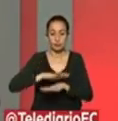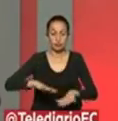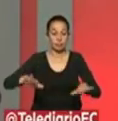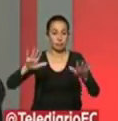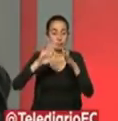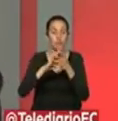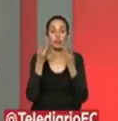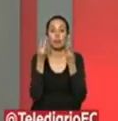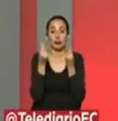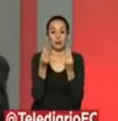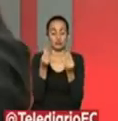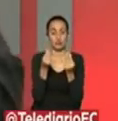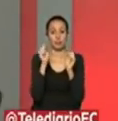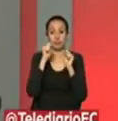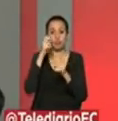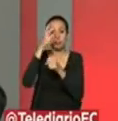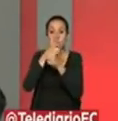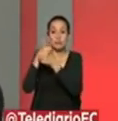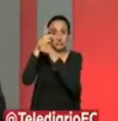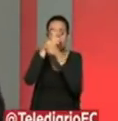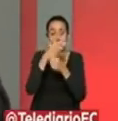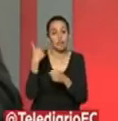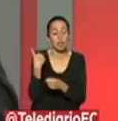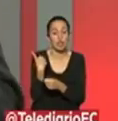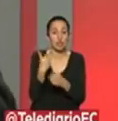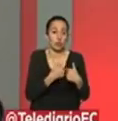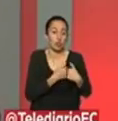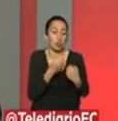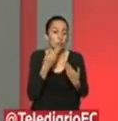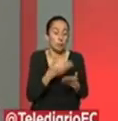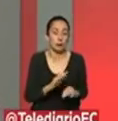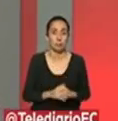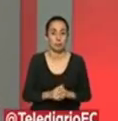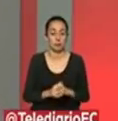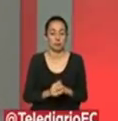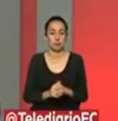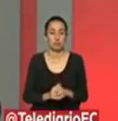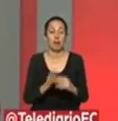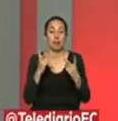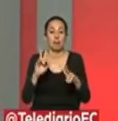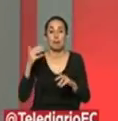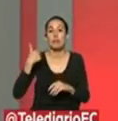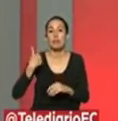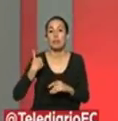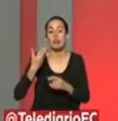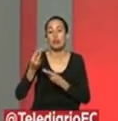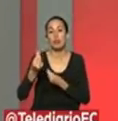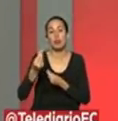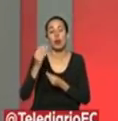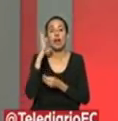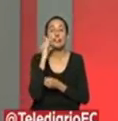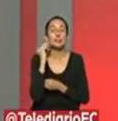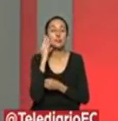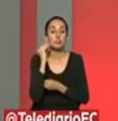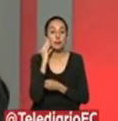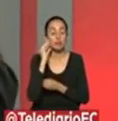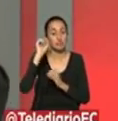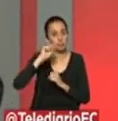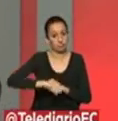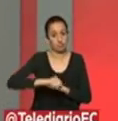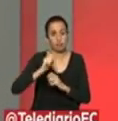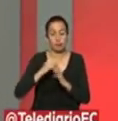casa, para poder ir al cine con su novia. Y segundo, que es más importante aún, el que ganen aquella experiencia que les va a